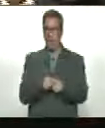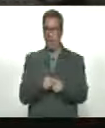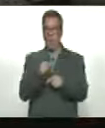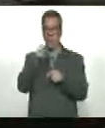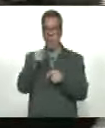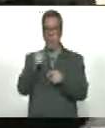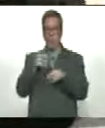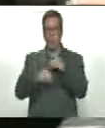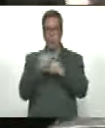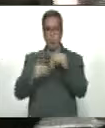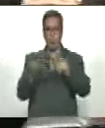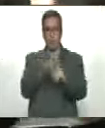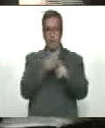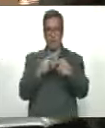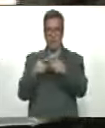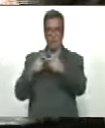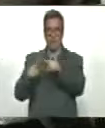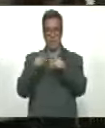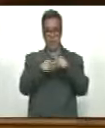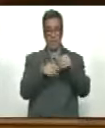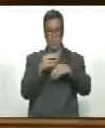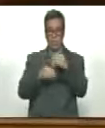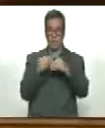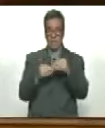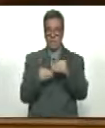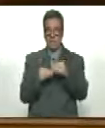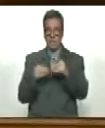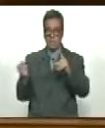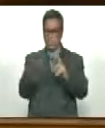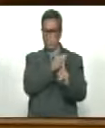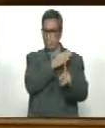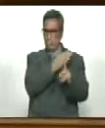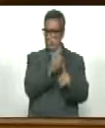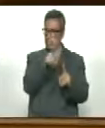en esta forma de agresión multiforme, la agresión,